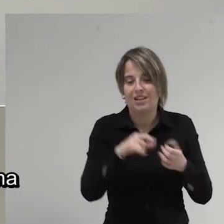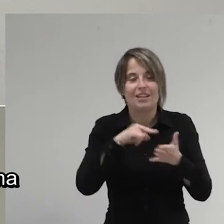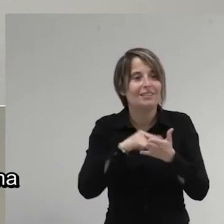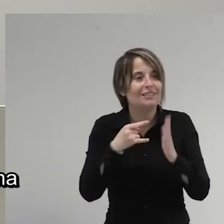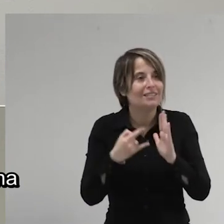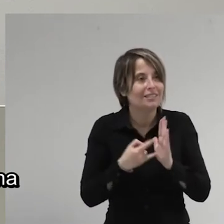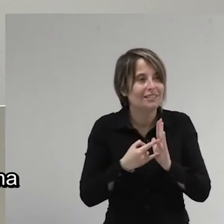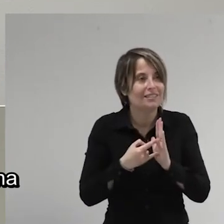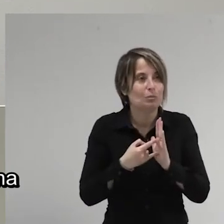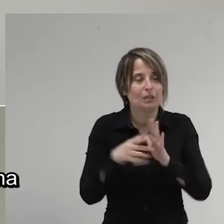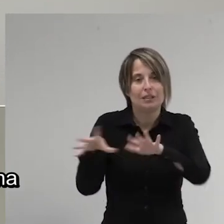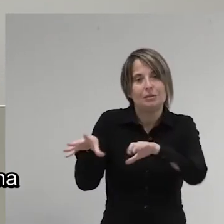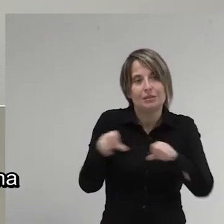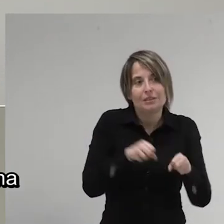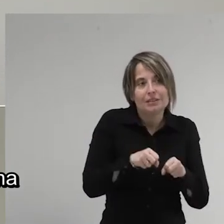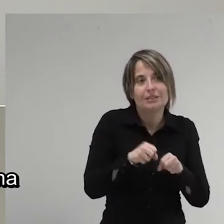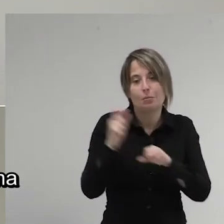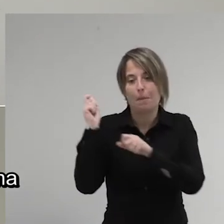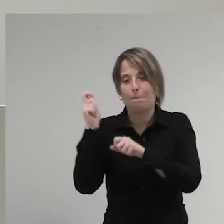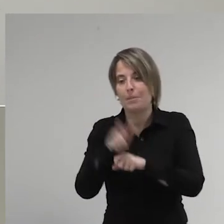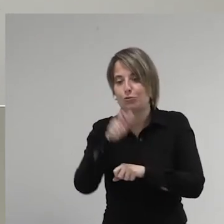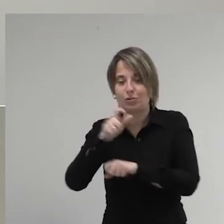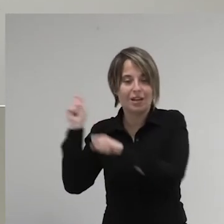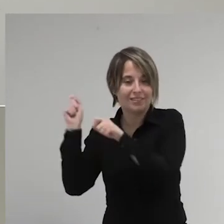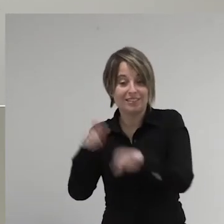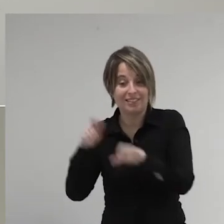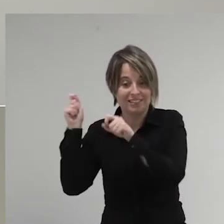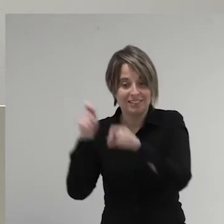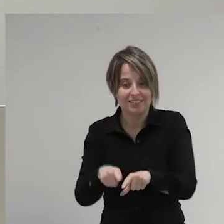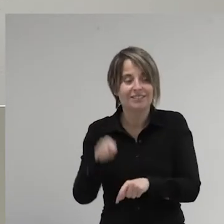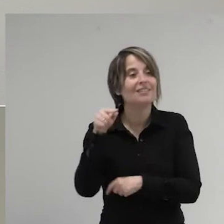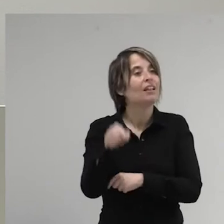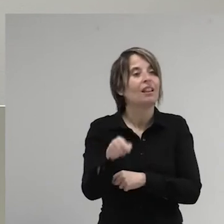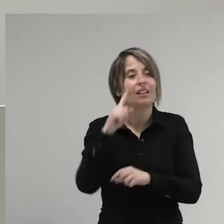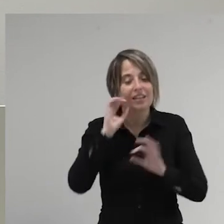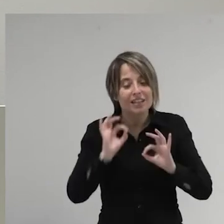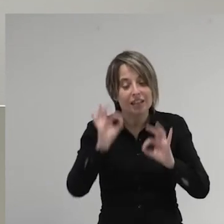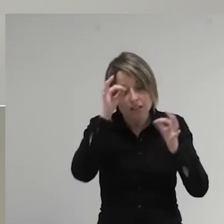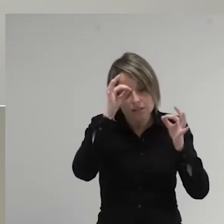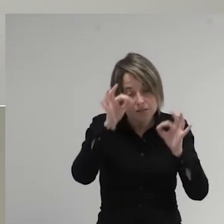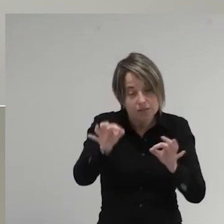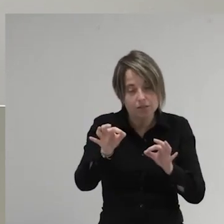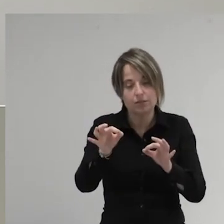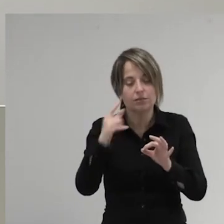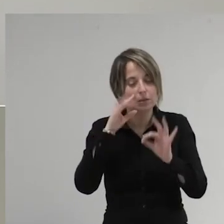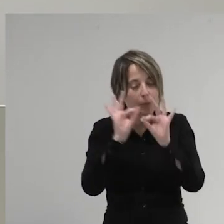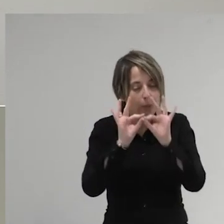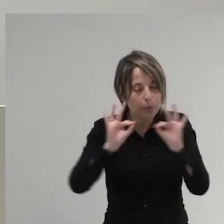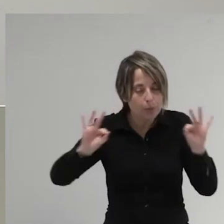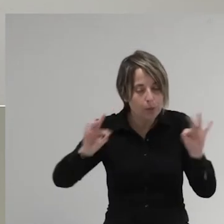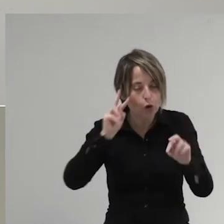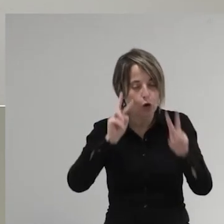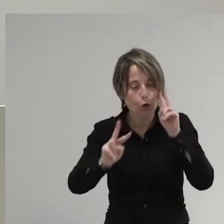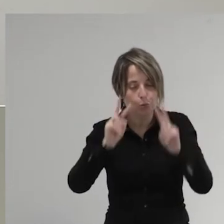sistema, que acoge a los que llegan de fuera, y que tendría que ser especialmente y finamente